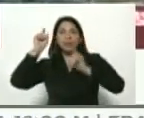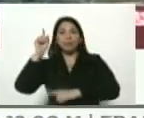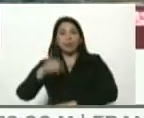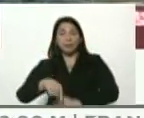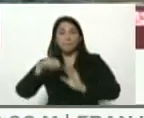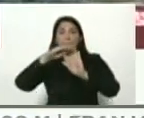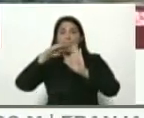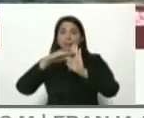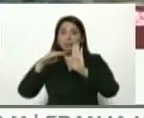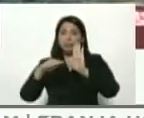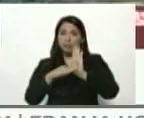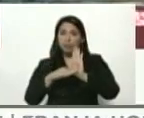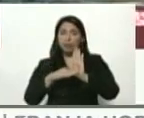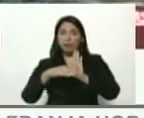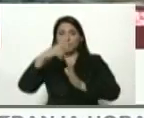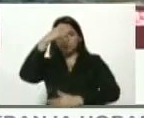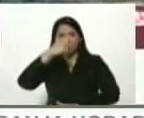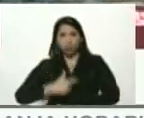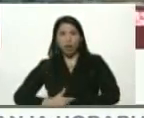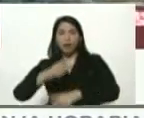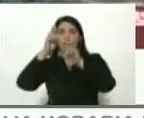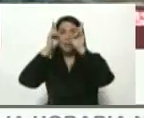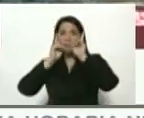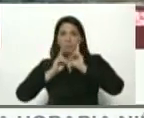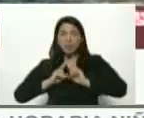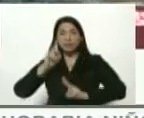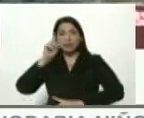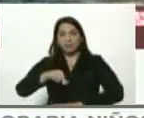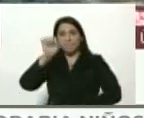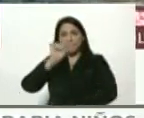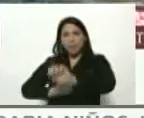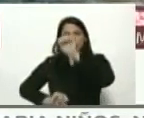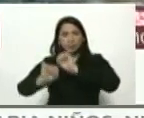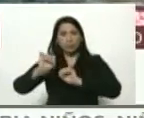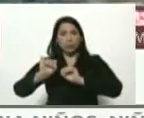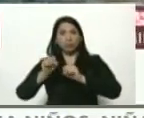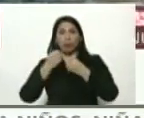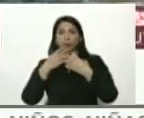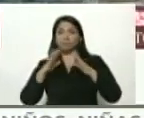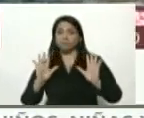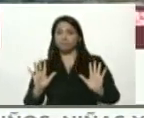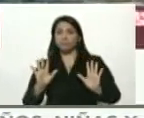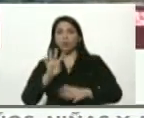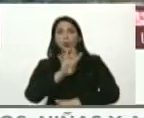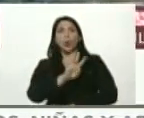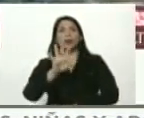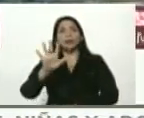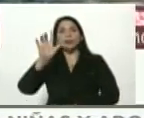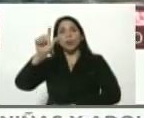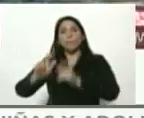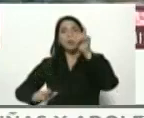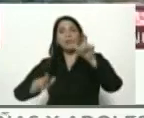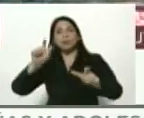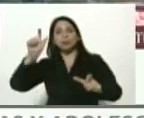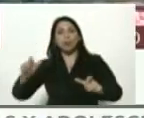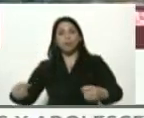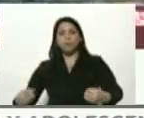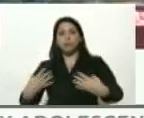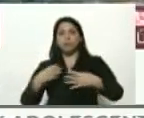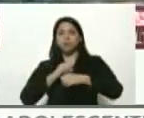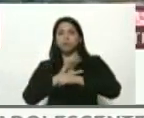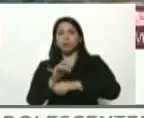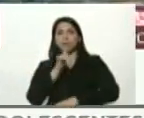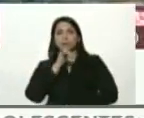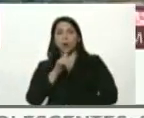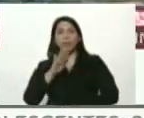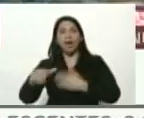medidas personales de higiene y de prevención. Bueno, estos son los 45 casos reportados para el